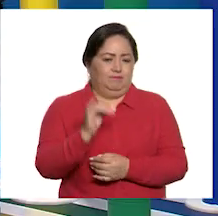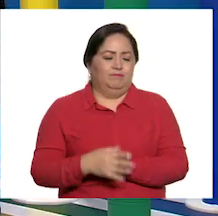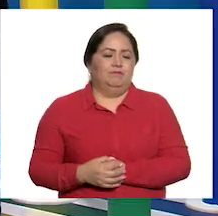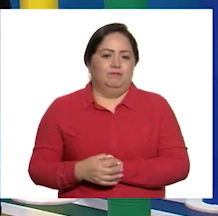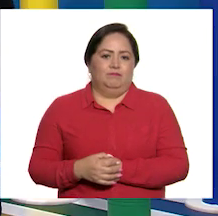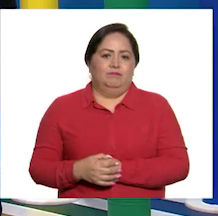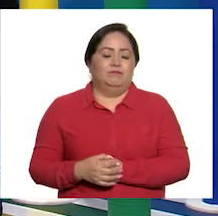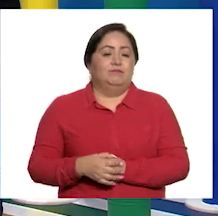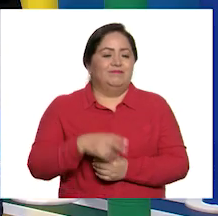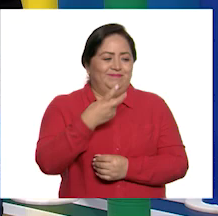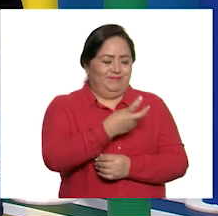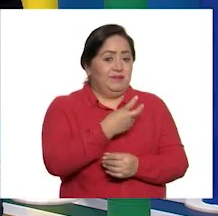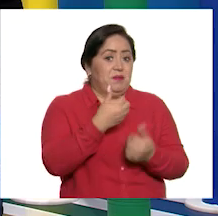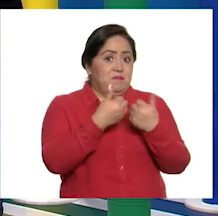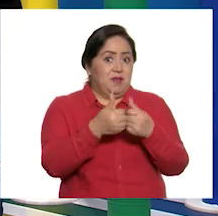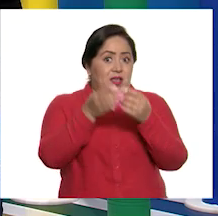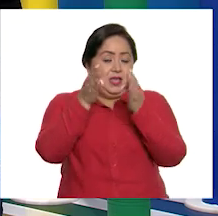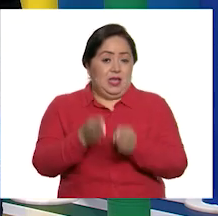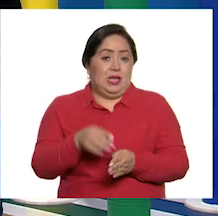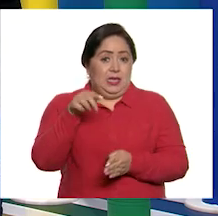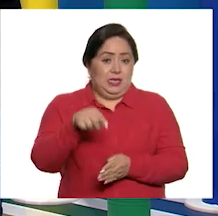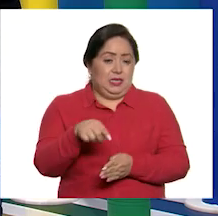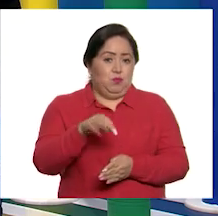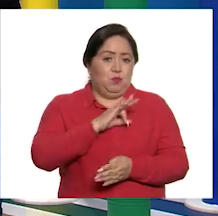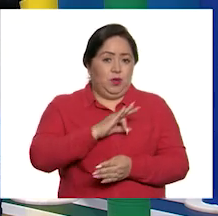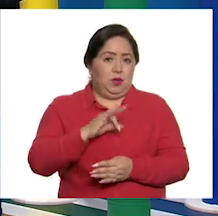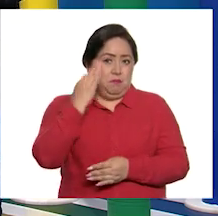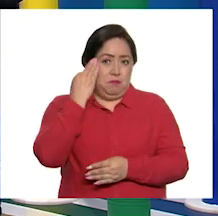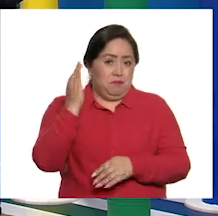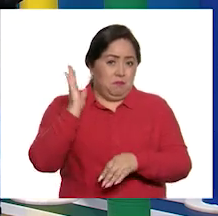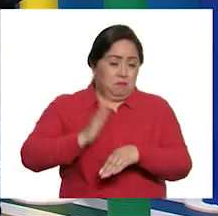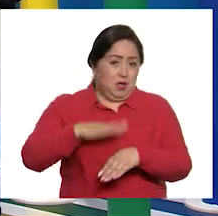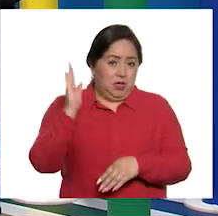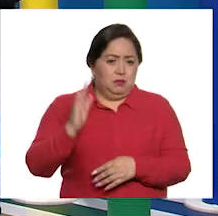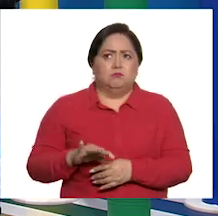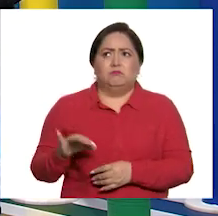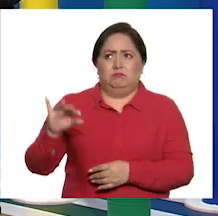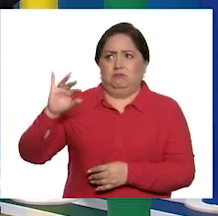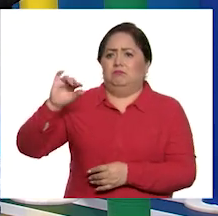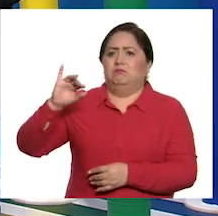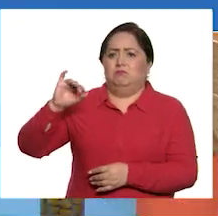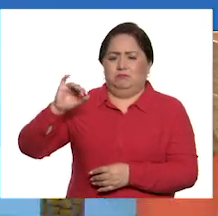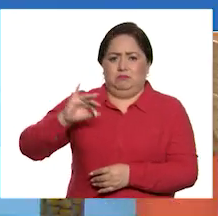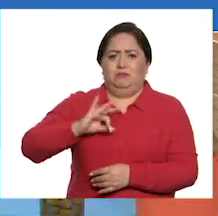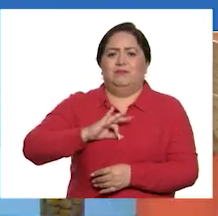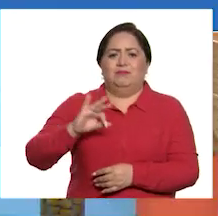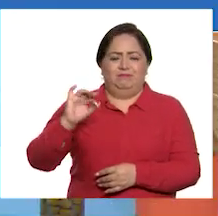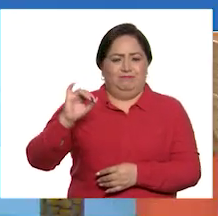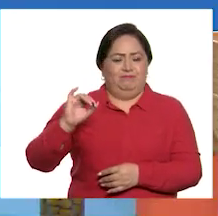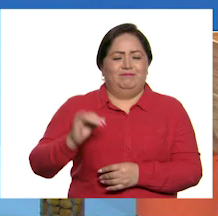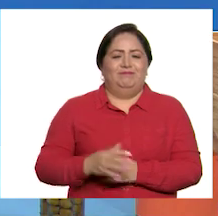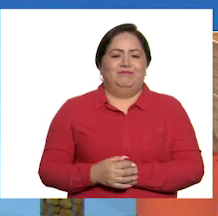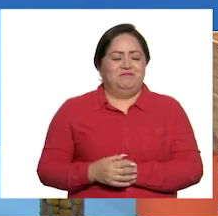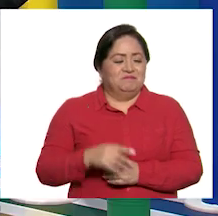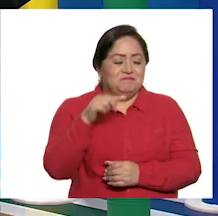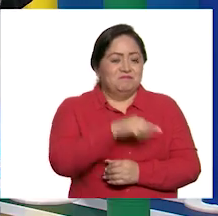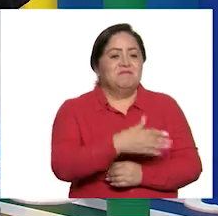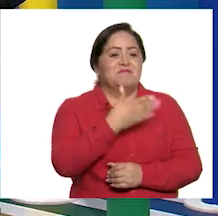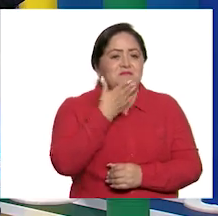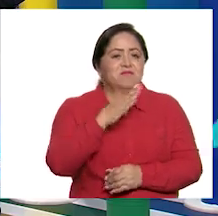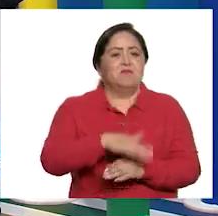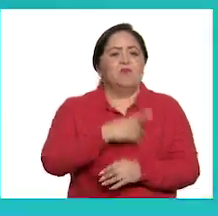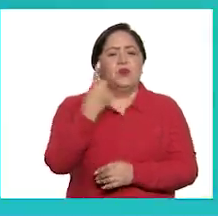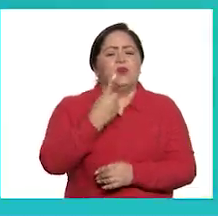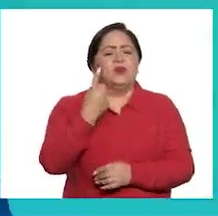Ale, ¿tostar el pan permitirá que se conserve por más tiempo? Sí, maestro Pedrito. Ok, ¿sabes por